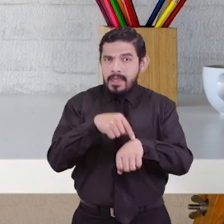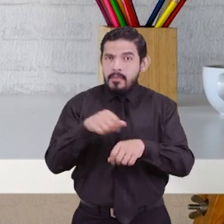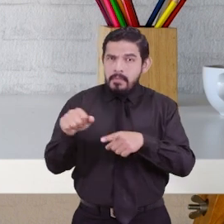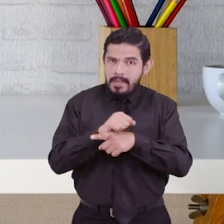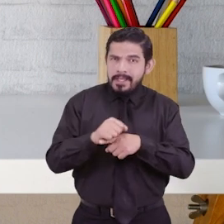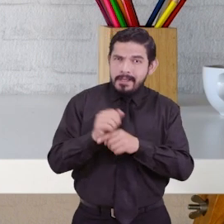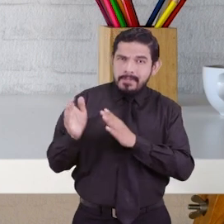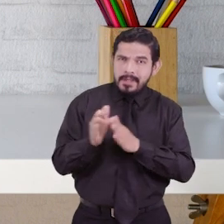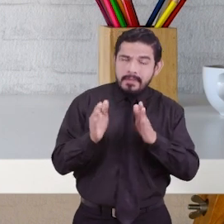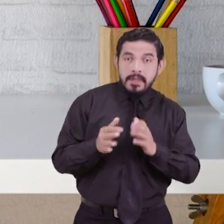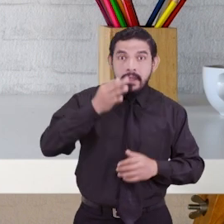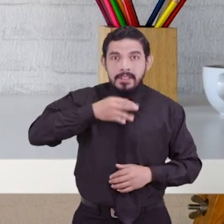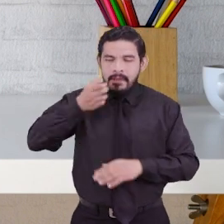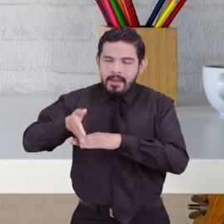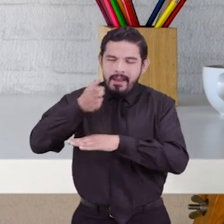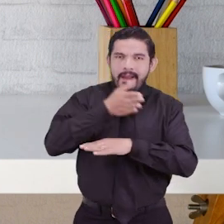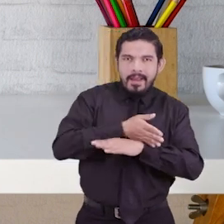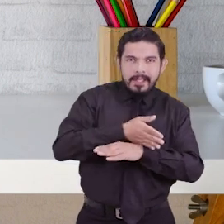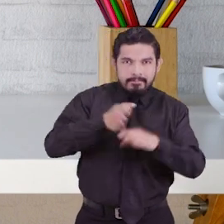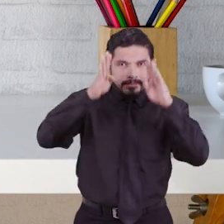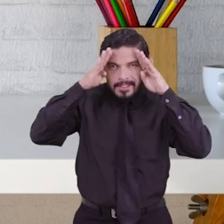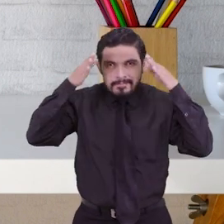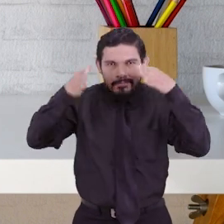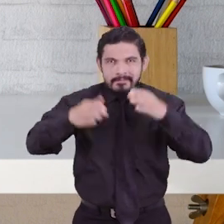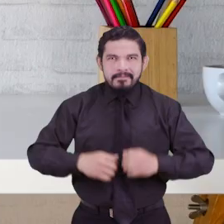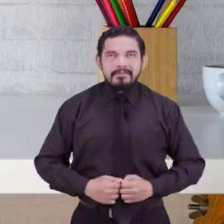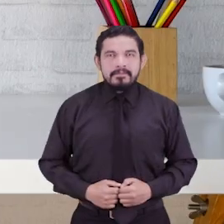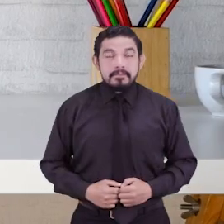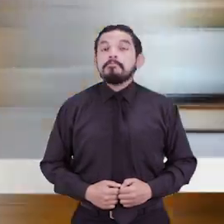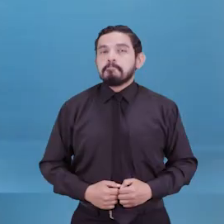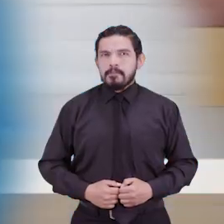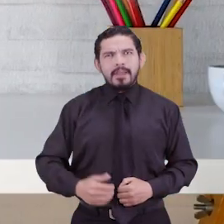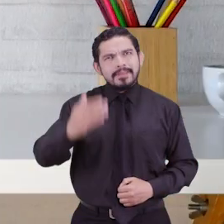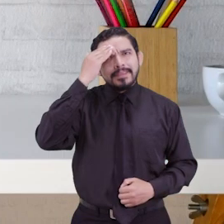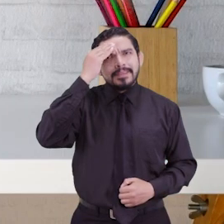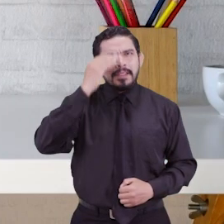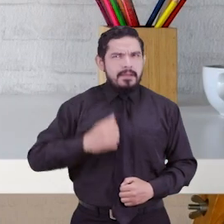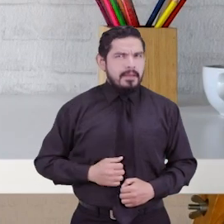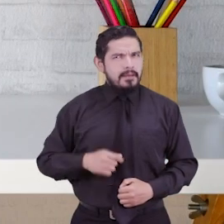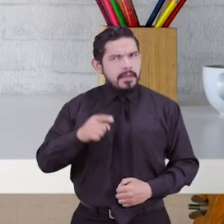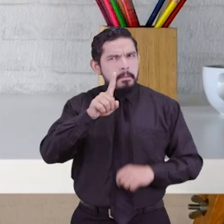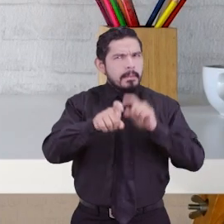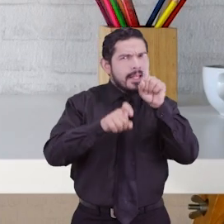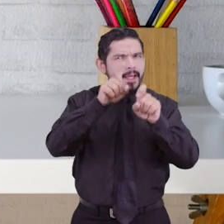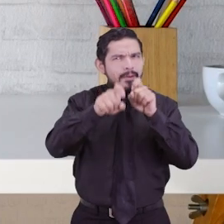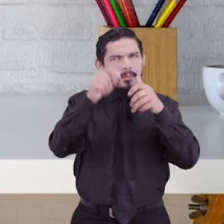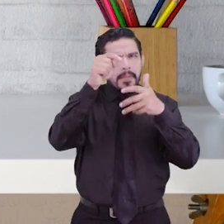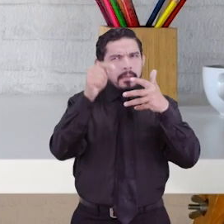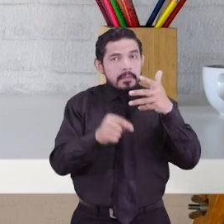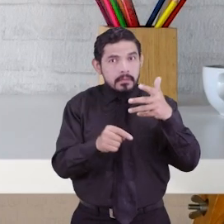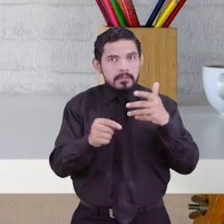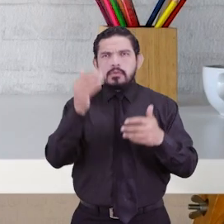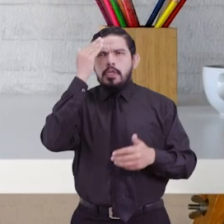preocupes, todavía tienes tiempo para desarrollar más tu atención y concentración. Y seguro te diste cuenta que este tipo